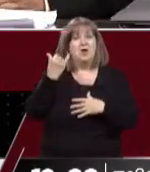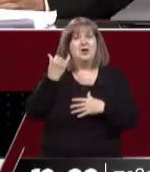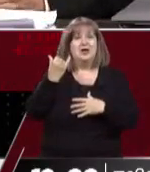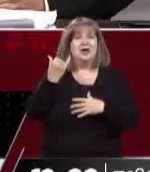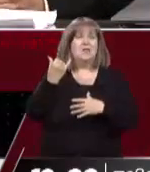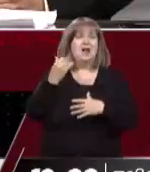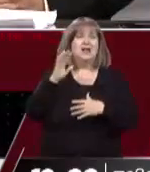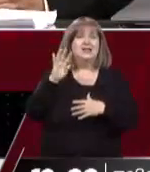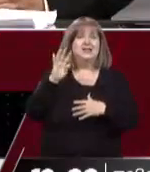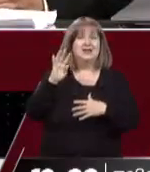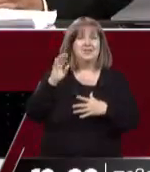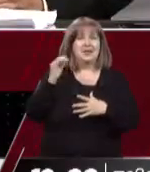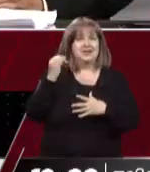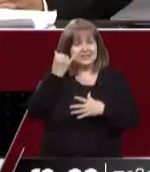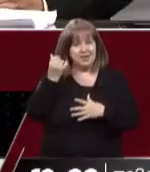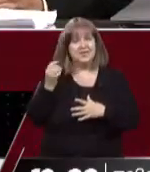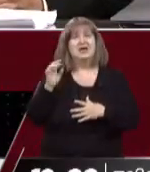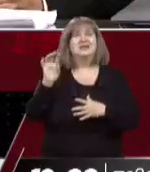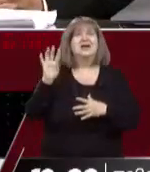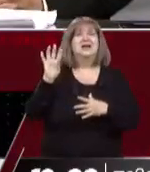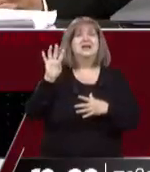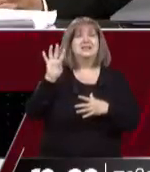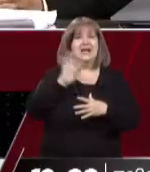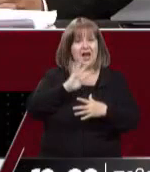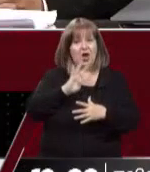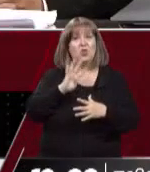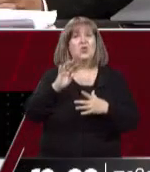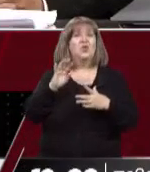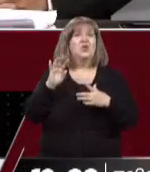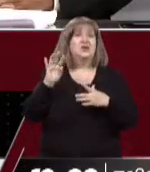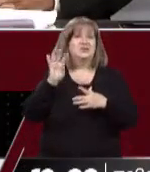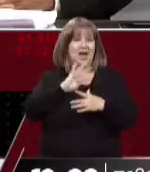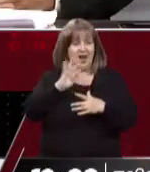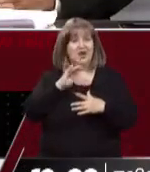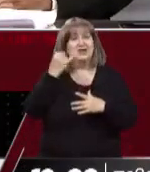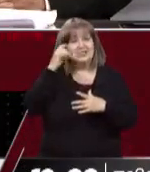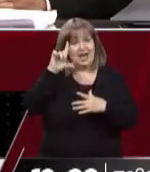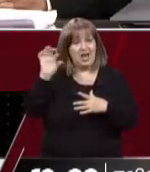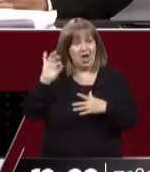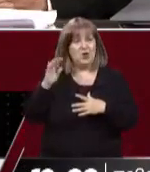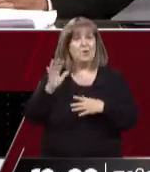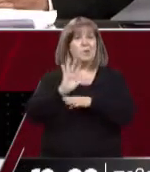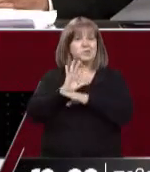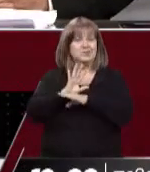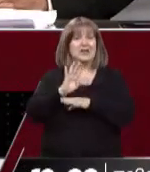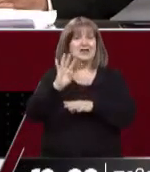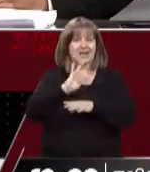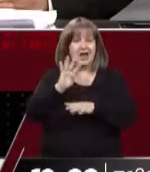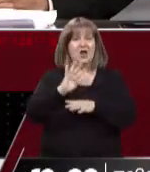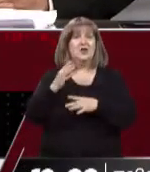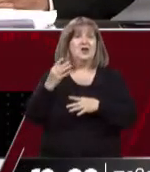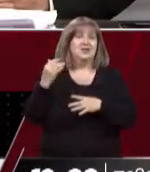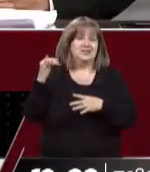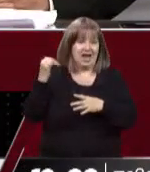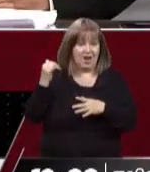Ajá. No, Coldplay no. No quería tocar Coldplay. Ah, ya no estaba quería. Podrido, ¿se ve? Y sí, sí. Que 10 River por delante. Y nada, Leo,